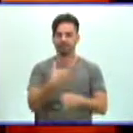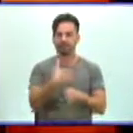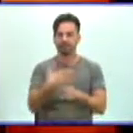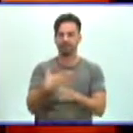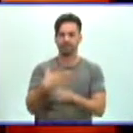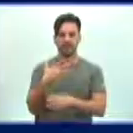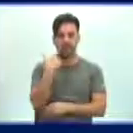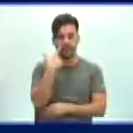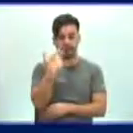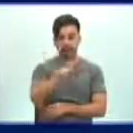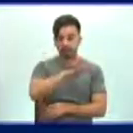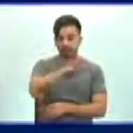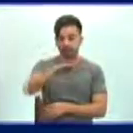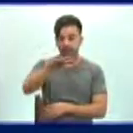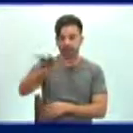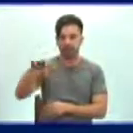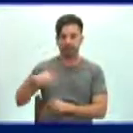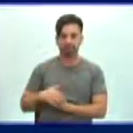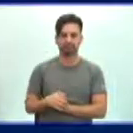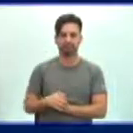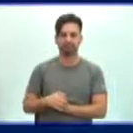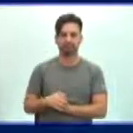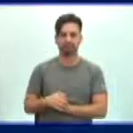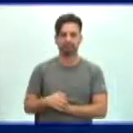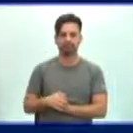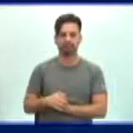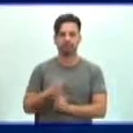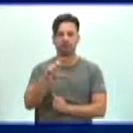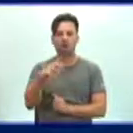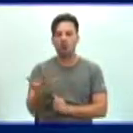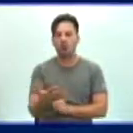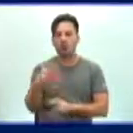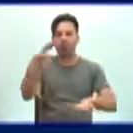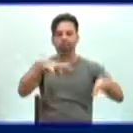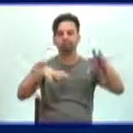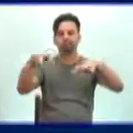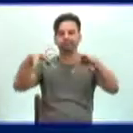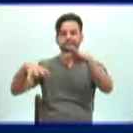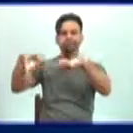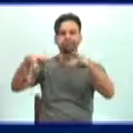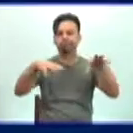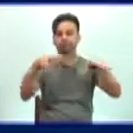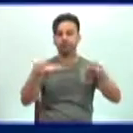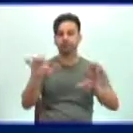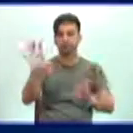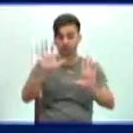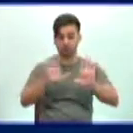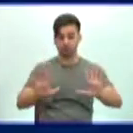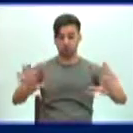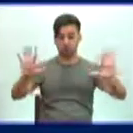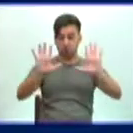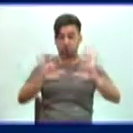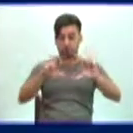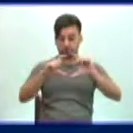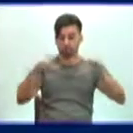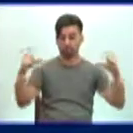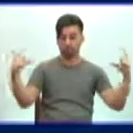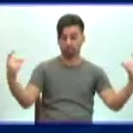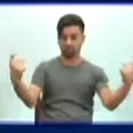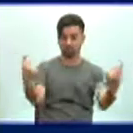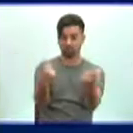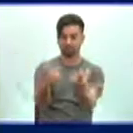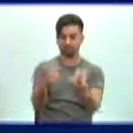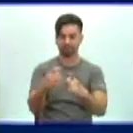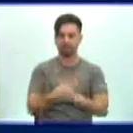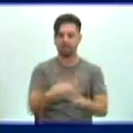encontramos. ¿Cómo se comportan las precipitaciones en estas zonas del planeta? Bueno, veamos. Son